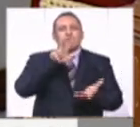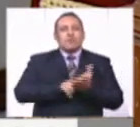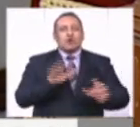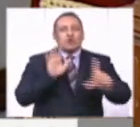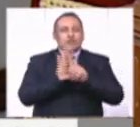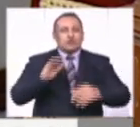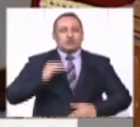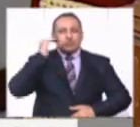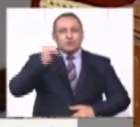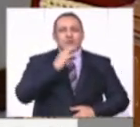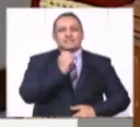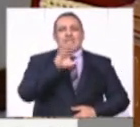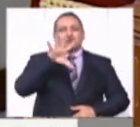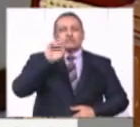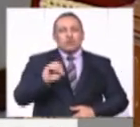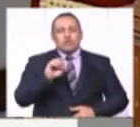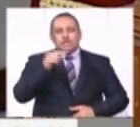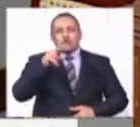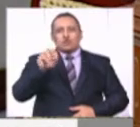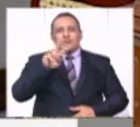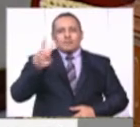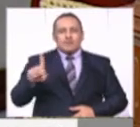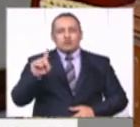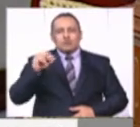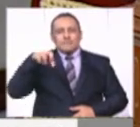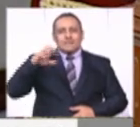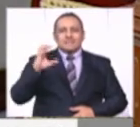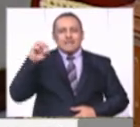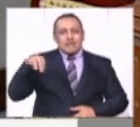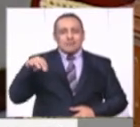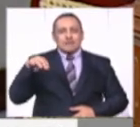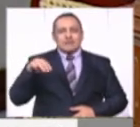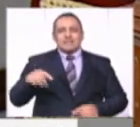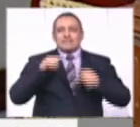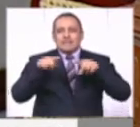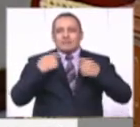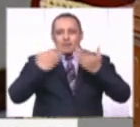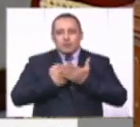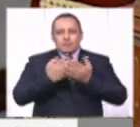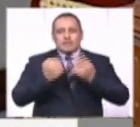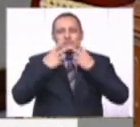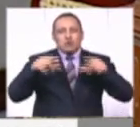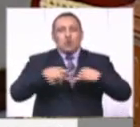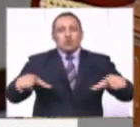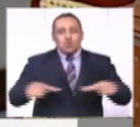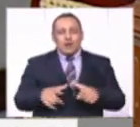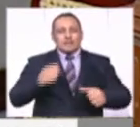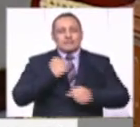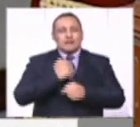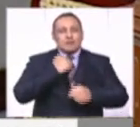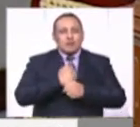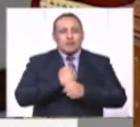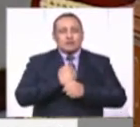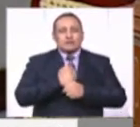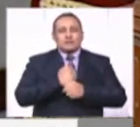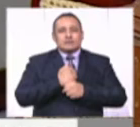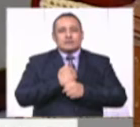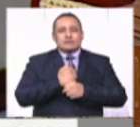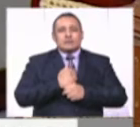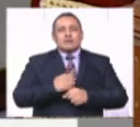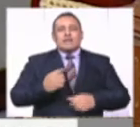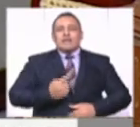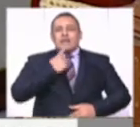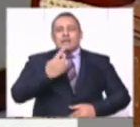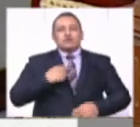decreto supremo 050 2021 pcm Define que las instancias oper operativas